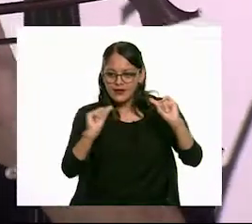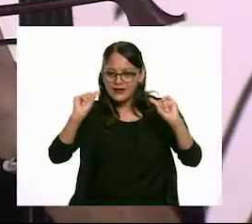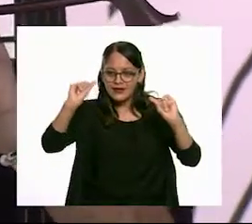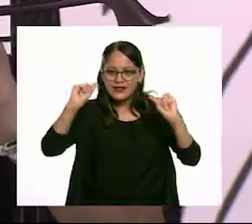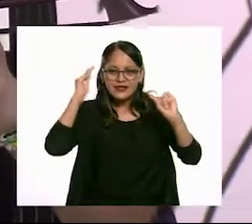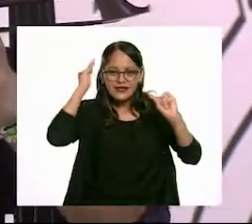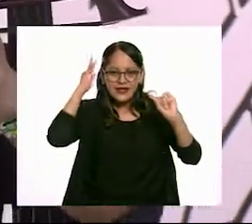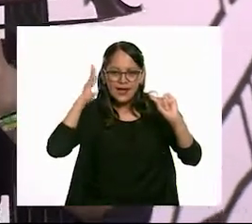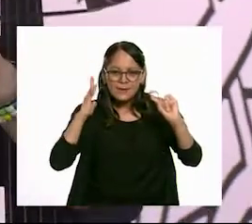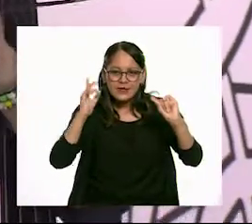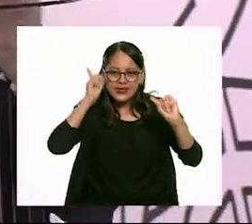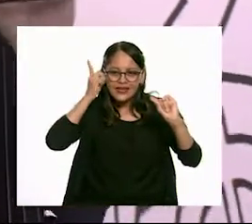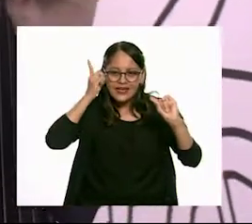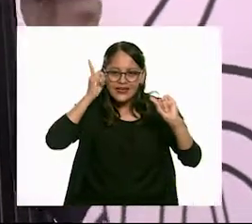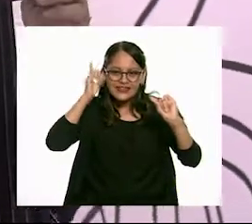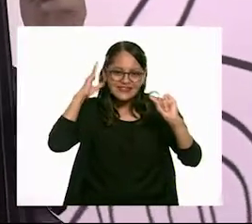caballo,